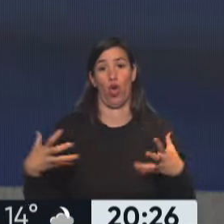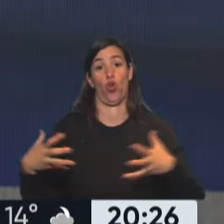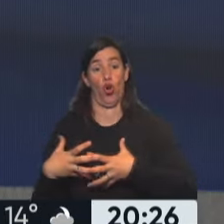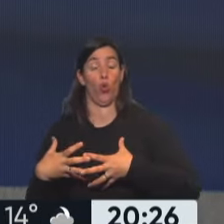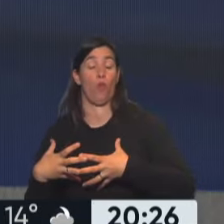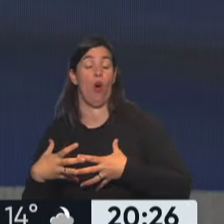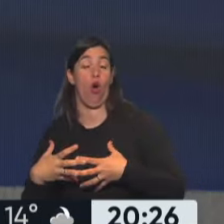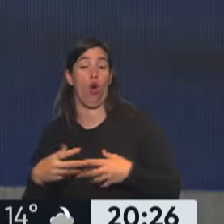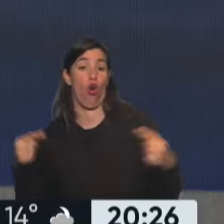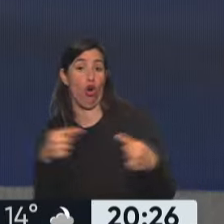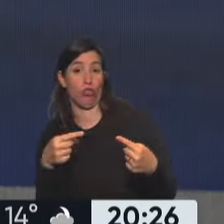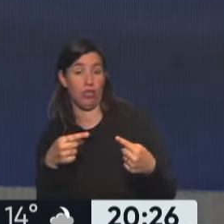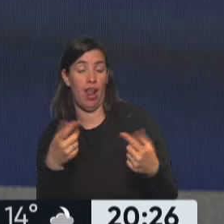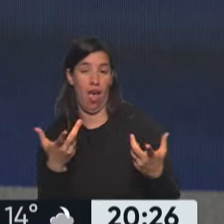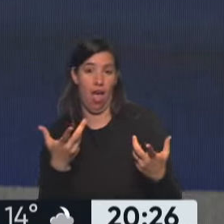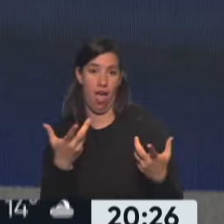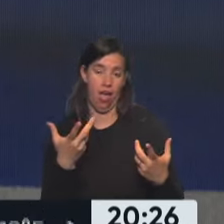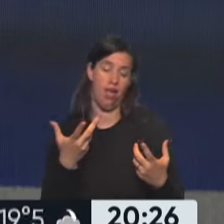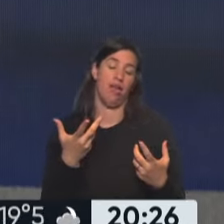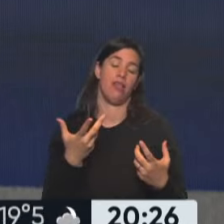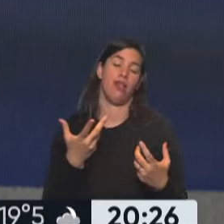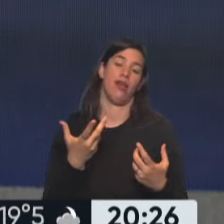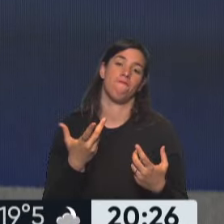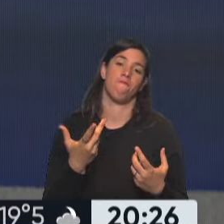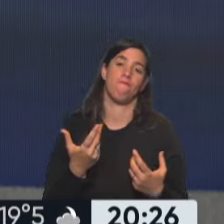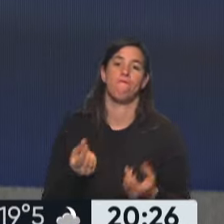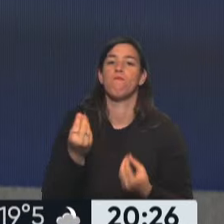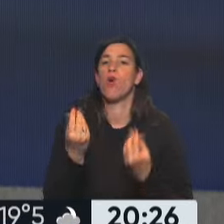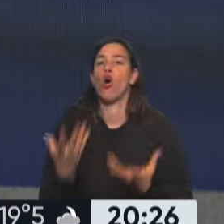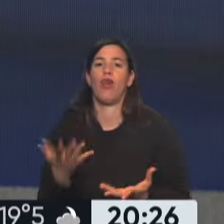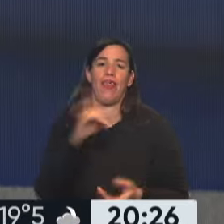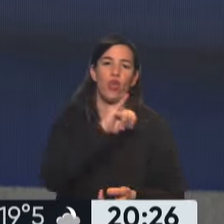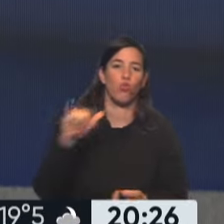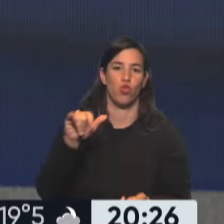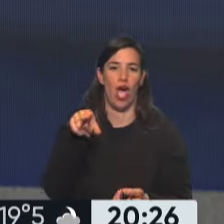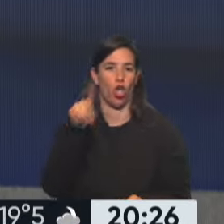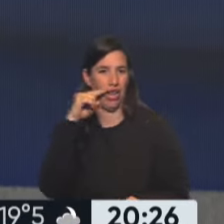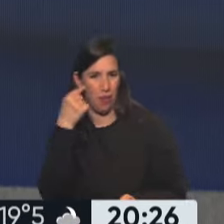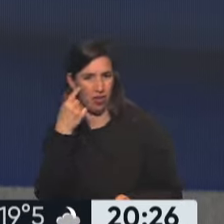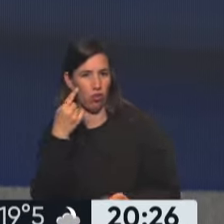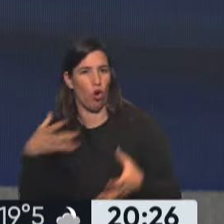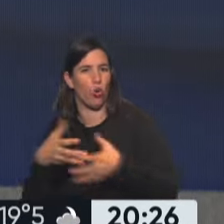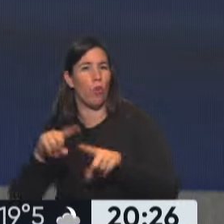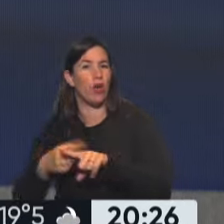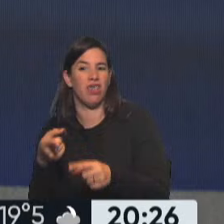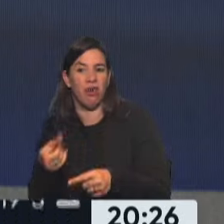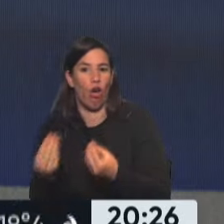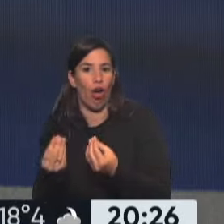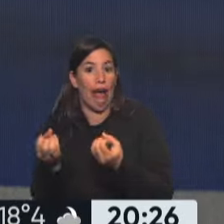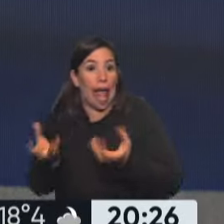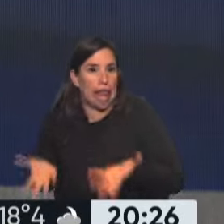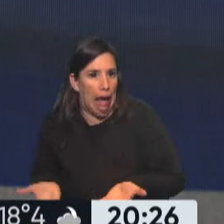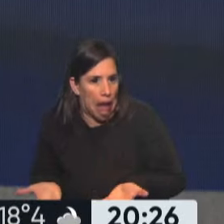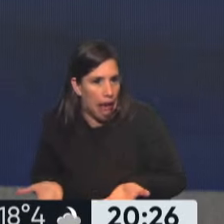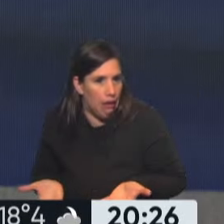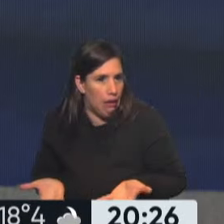mandatario Alberto Fernández A ver cuál es tu visión y cómo queda en este momento la oposición En qué